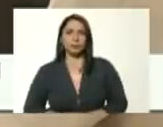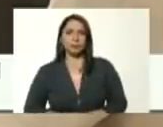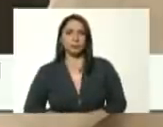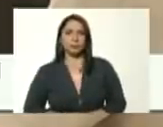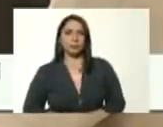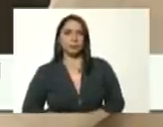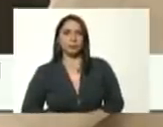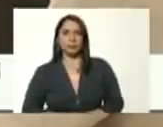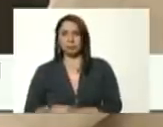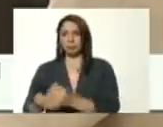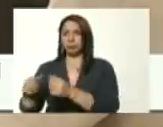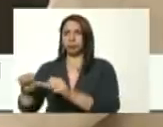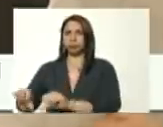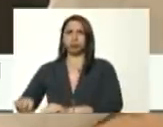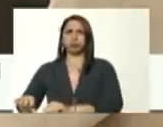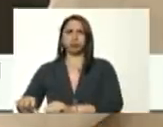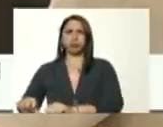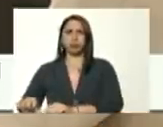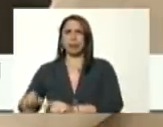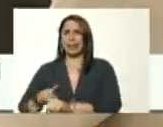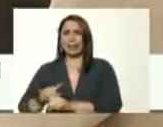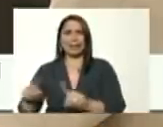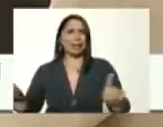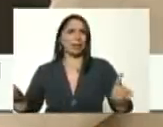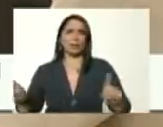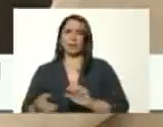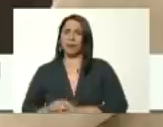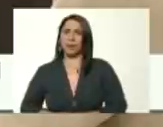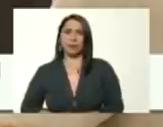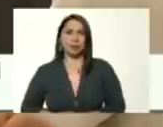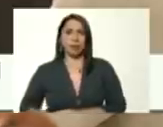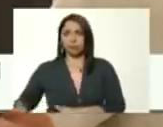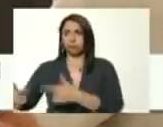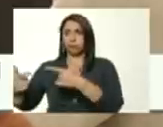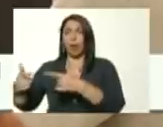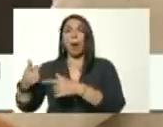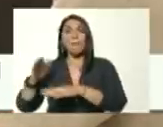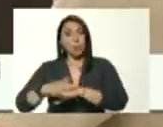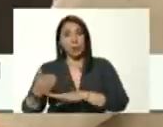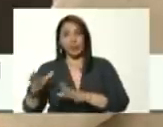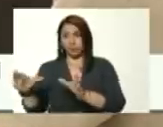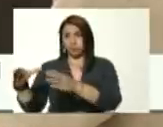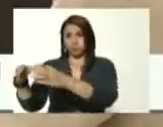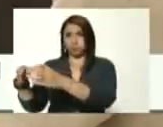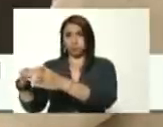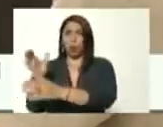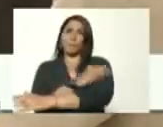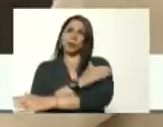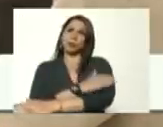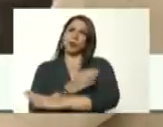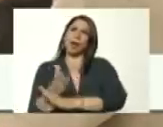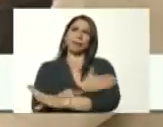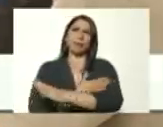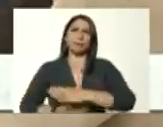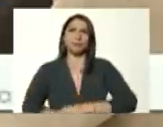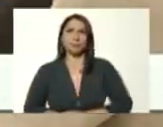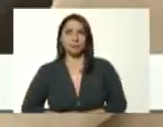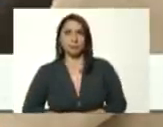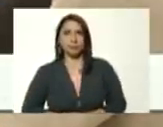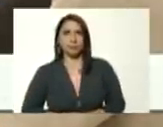para siempre la confrontación porque había un sector que ciertamente había